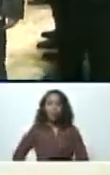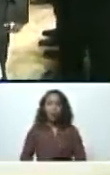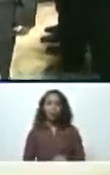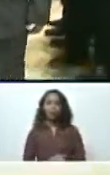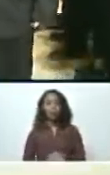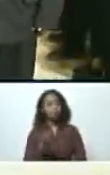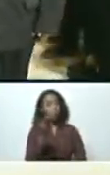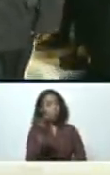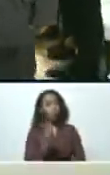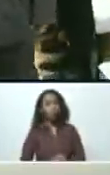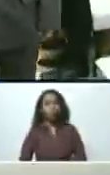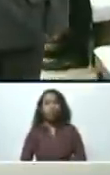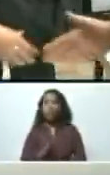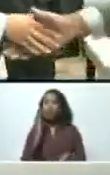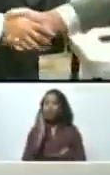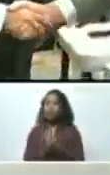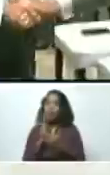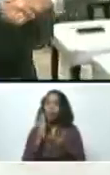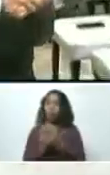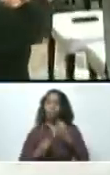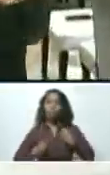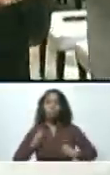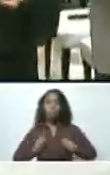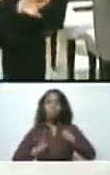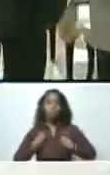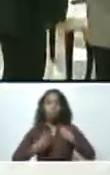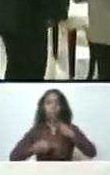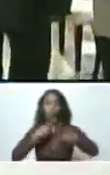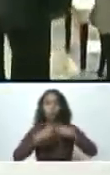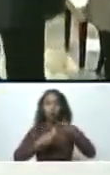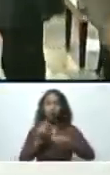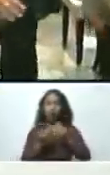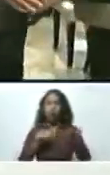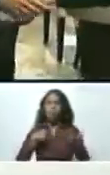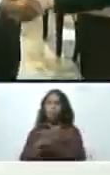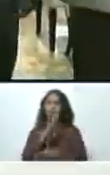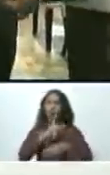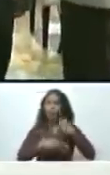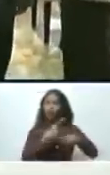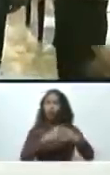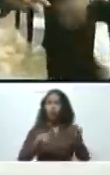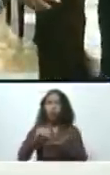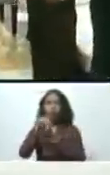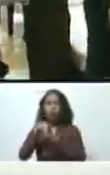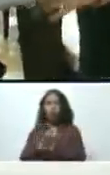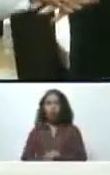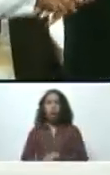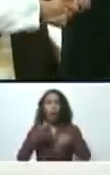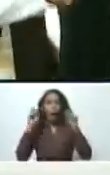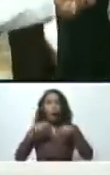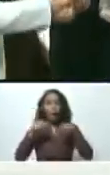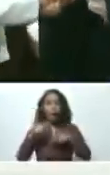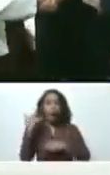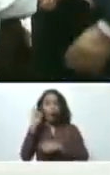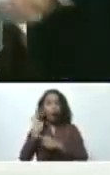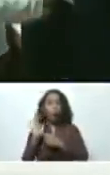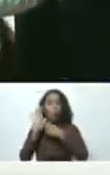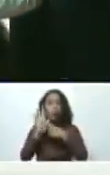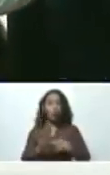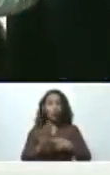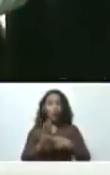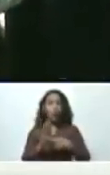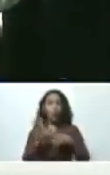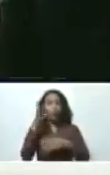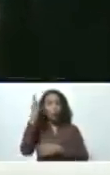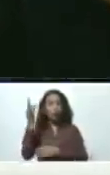usted siempre preocupado por la política, ¿cómo impulsar la producción nacional? Aquí hay representantes del